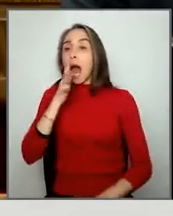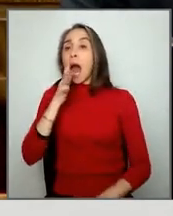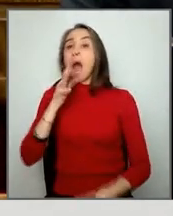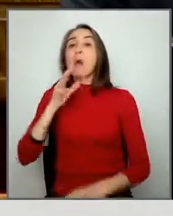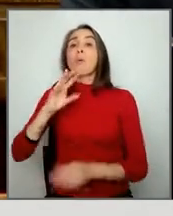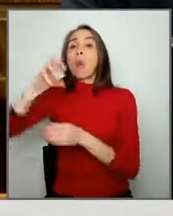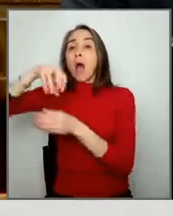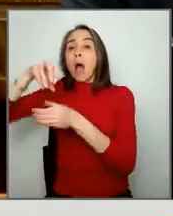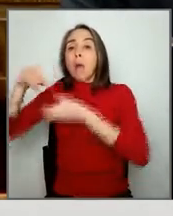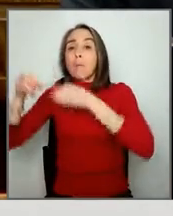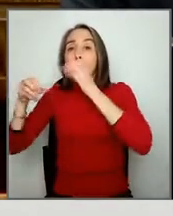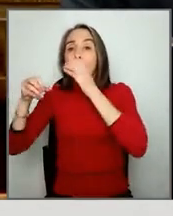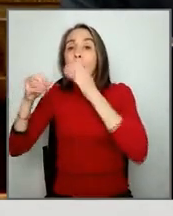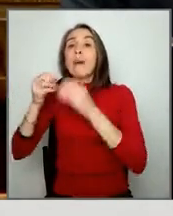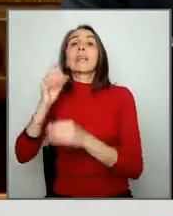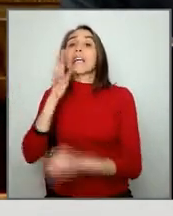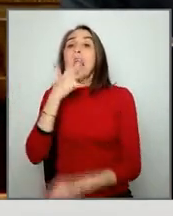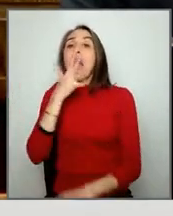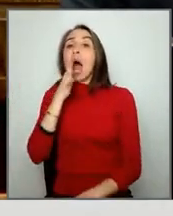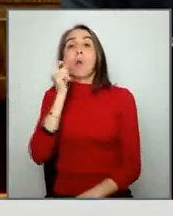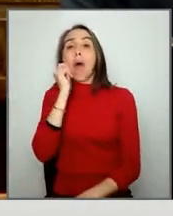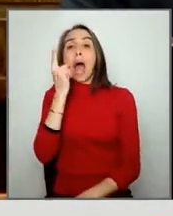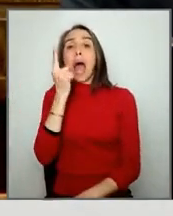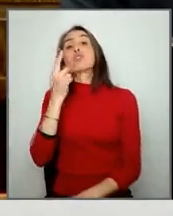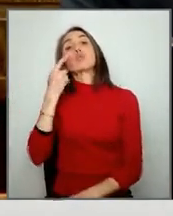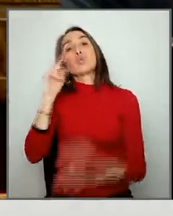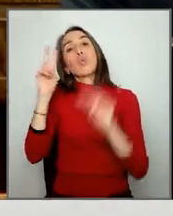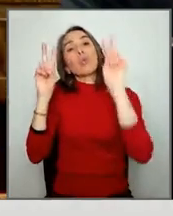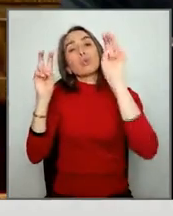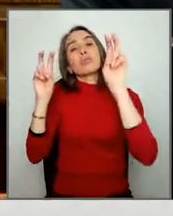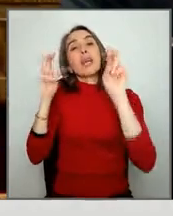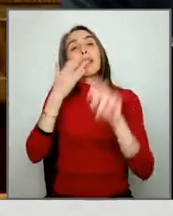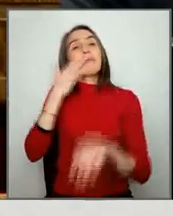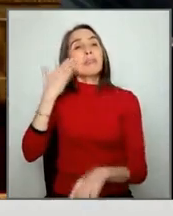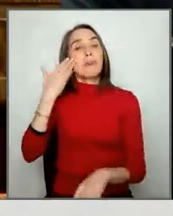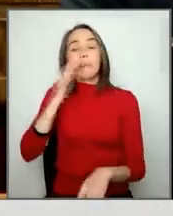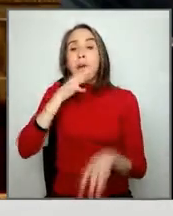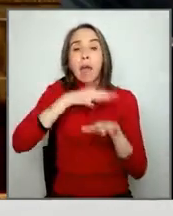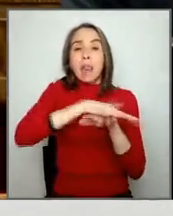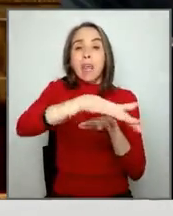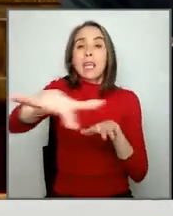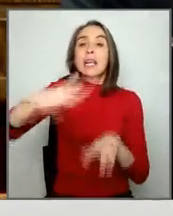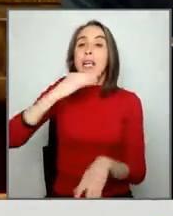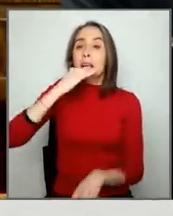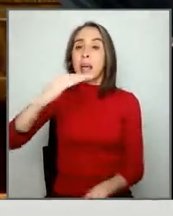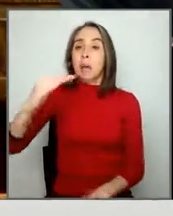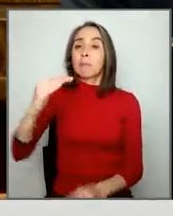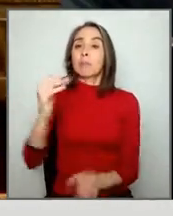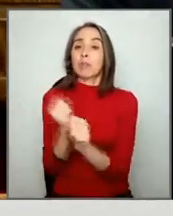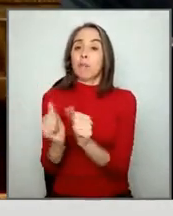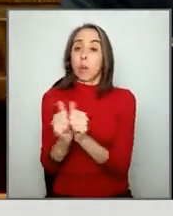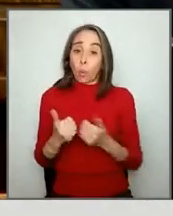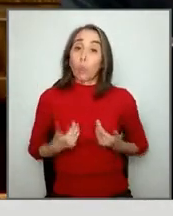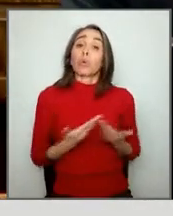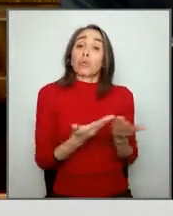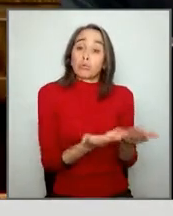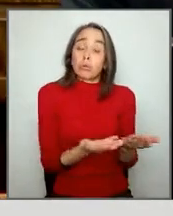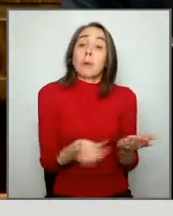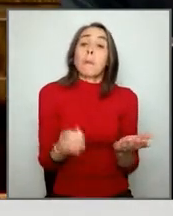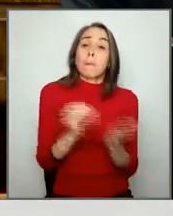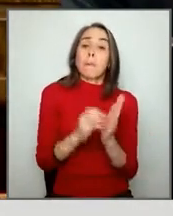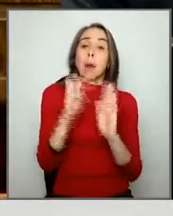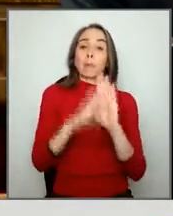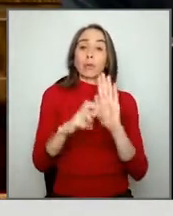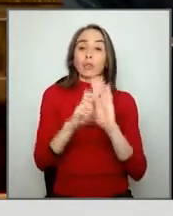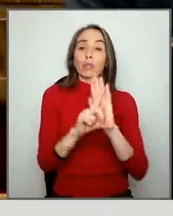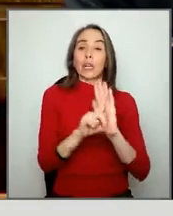aprobaremos este proyecto y desde ya hacemos presente toda nuestra disposición a trabajar juntos para impulsar más iniciativas En beneficio de nuestra